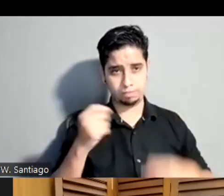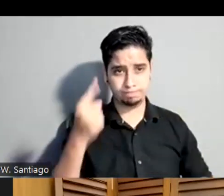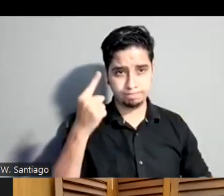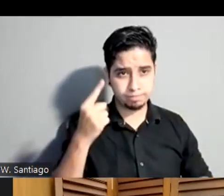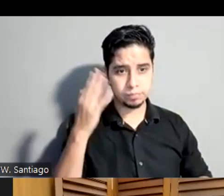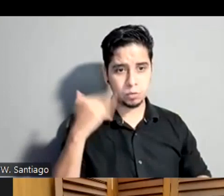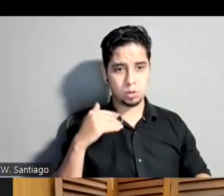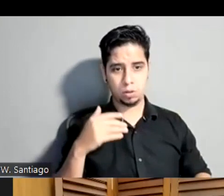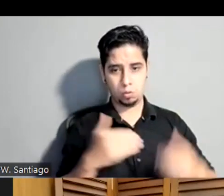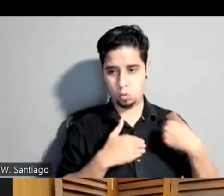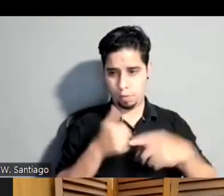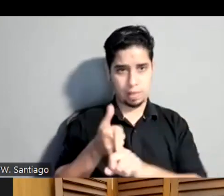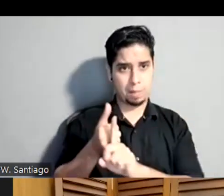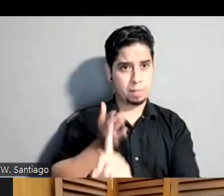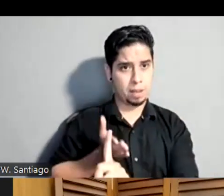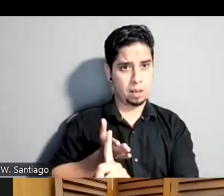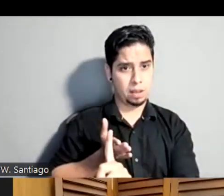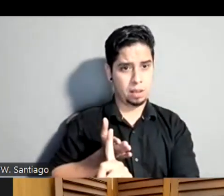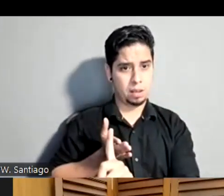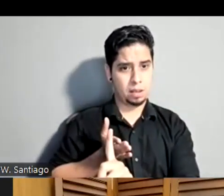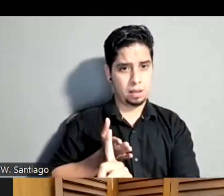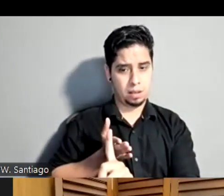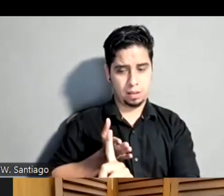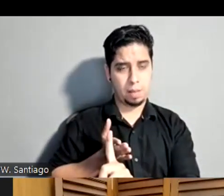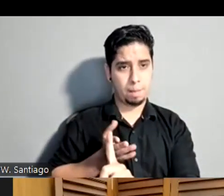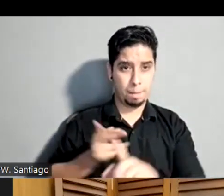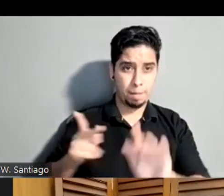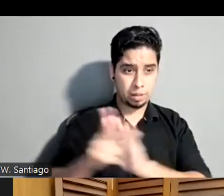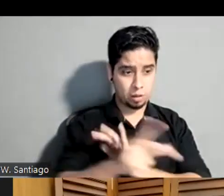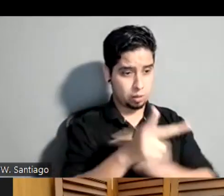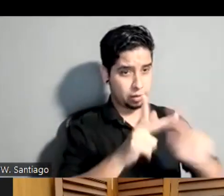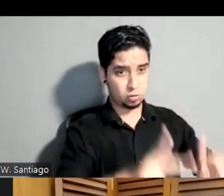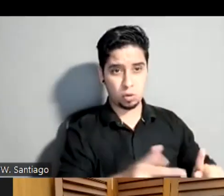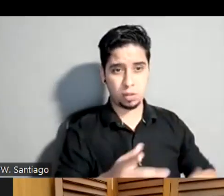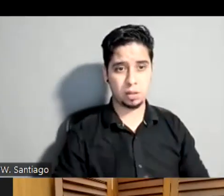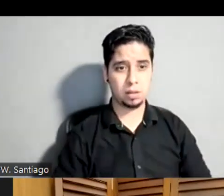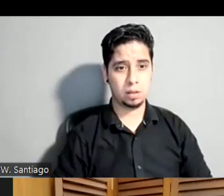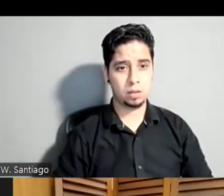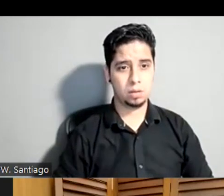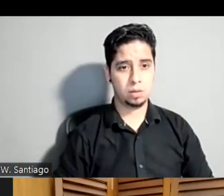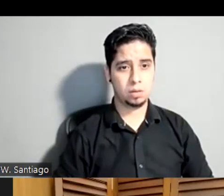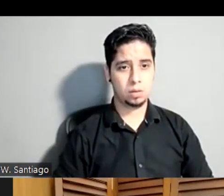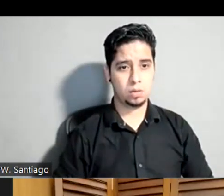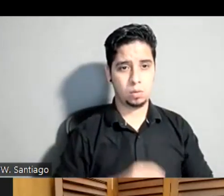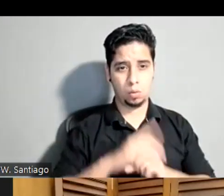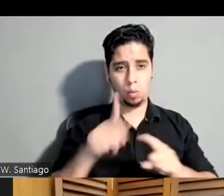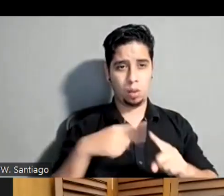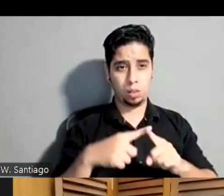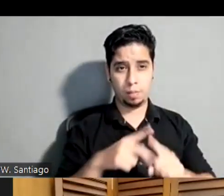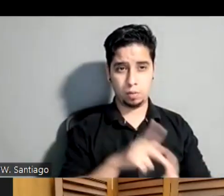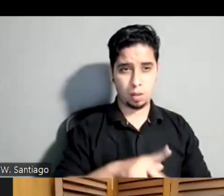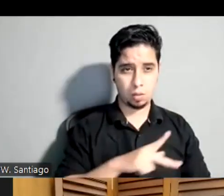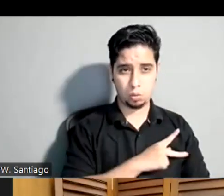culpa de ella, mataron a otra persona. Claro. Es que cuando ya son personajes que ya uno conoce